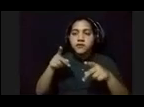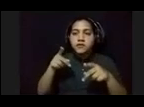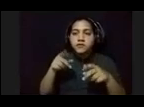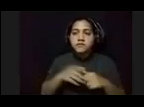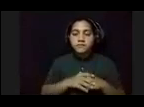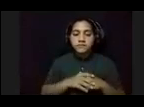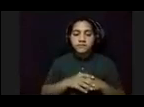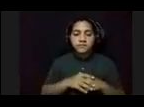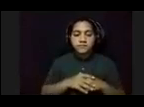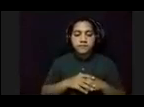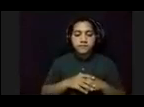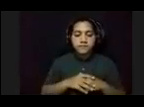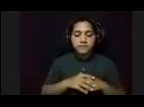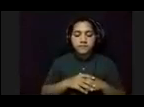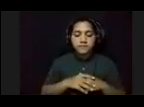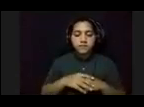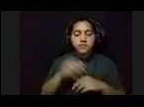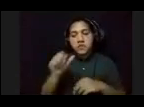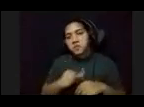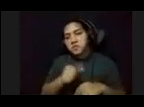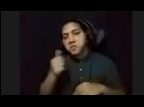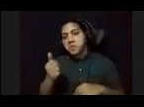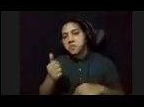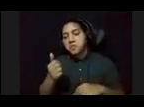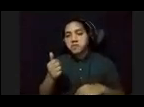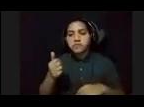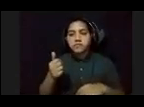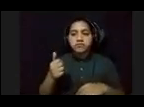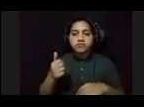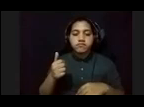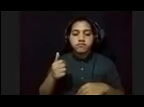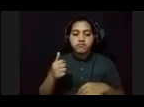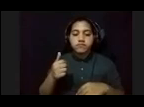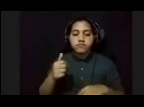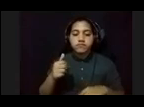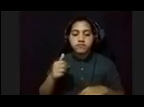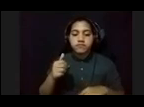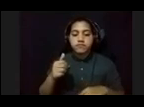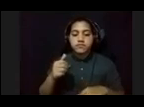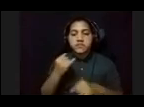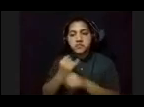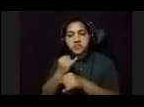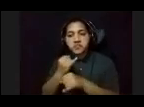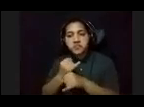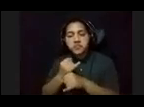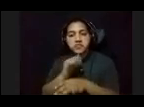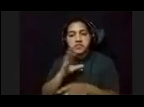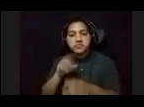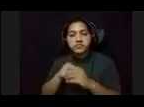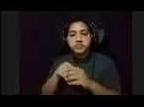Hay otra institución desconocida en La Perla y que formó parte de su